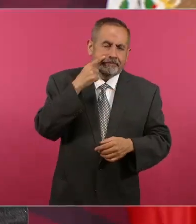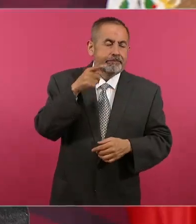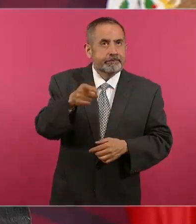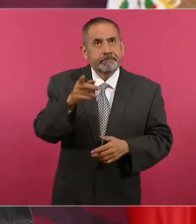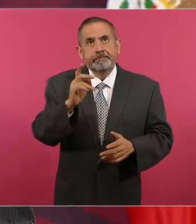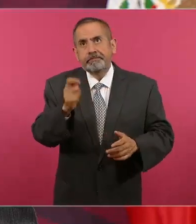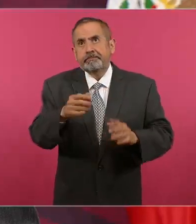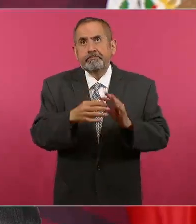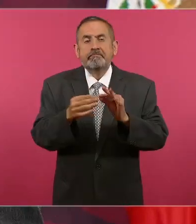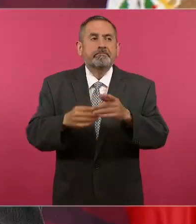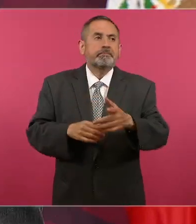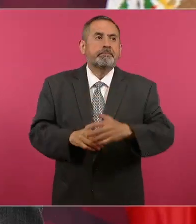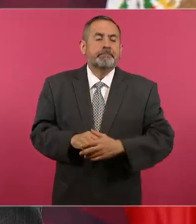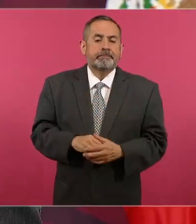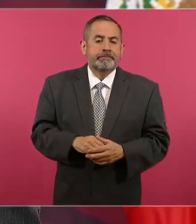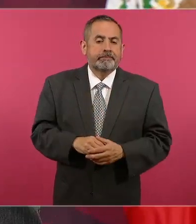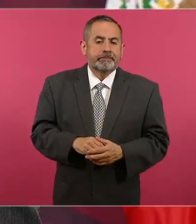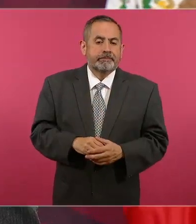cuando